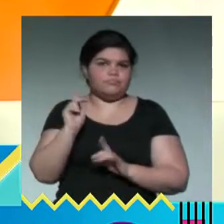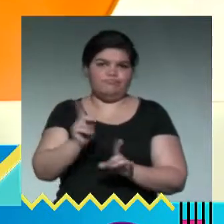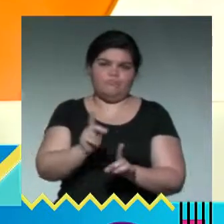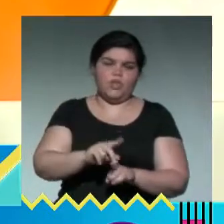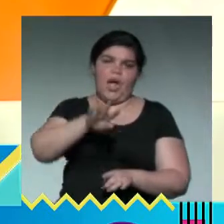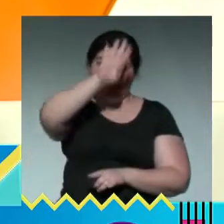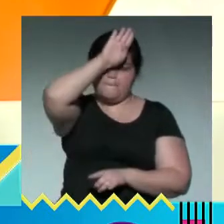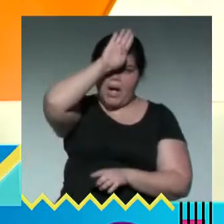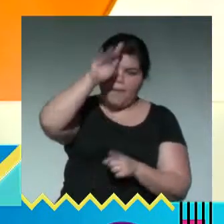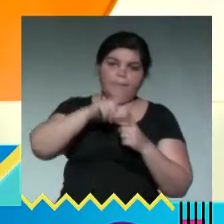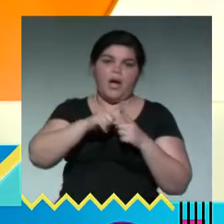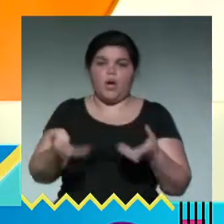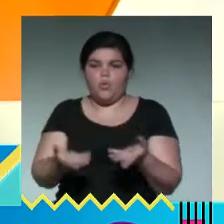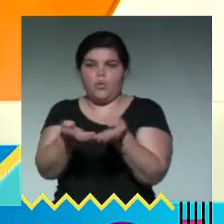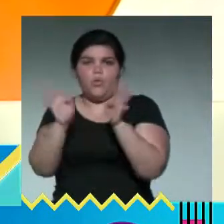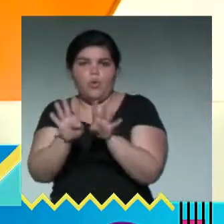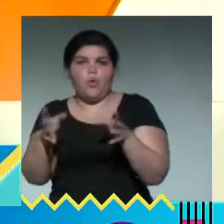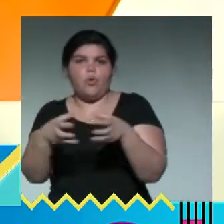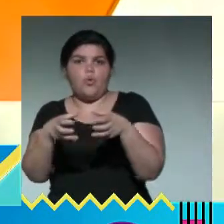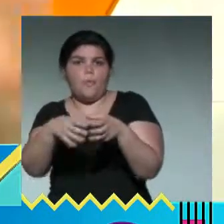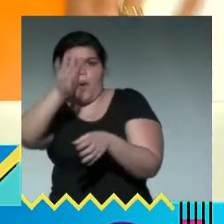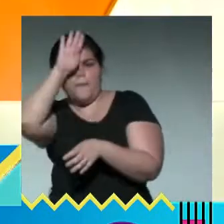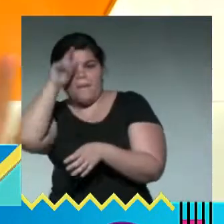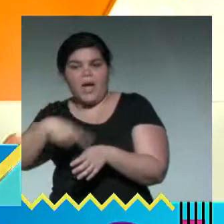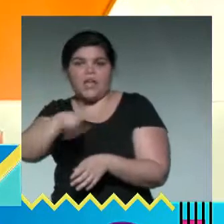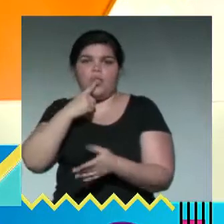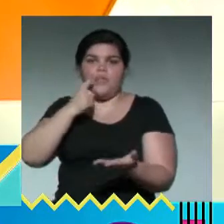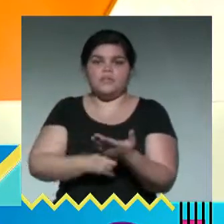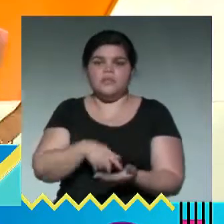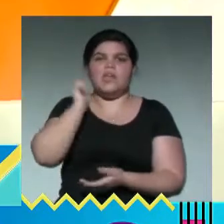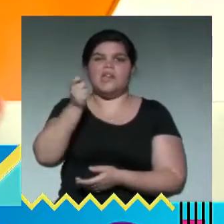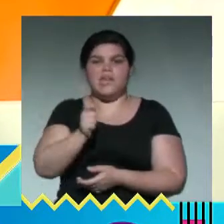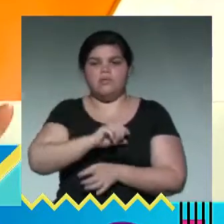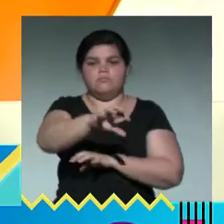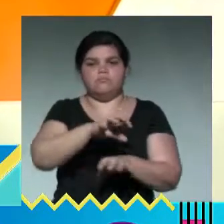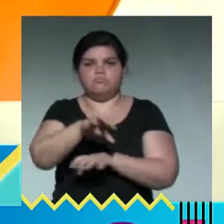bulas papales, la que validaba y decía, esto es para usted, esto es para usted, es decir,